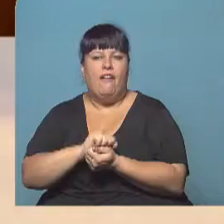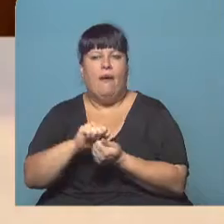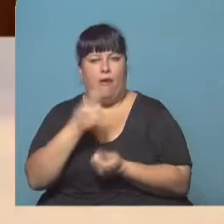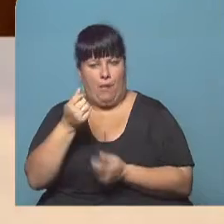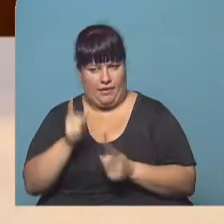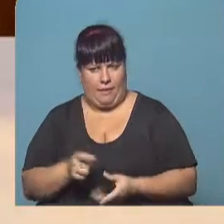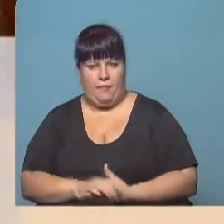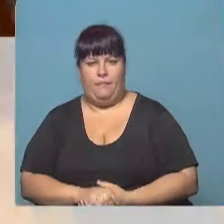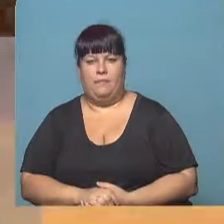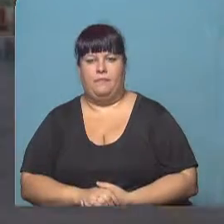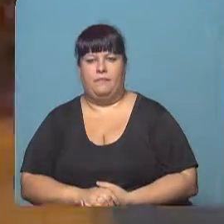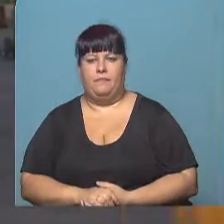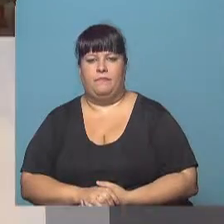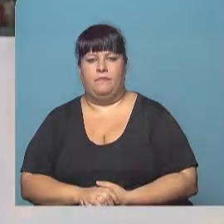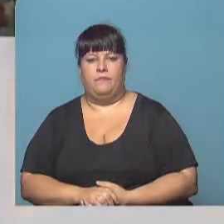de dinero.